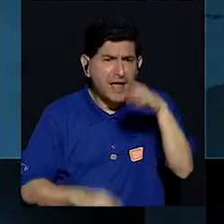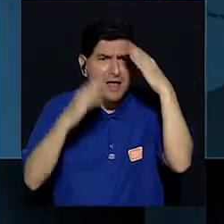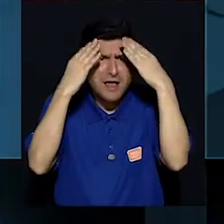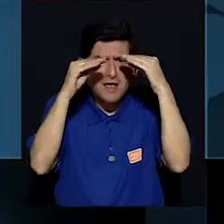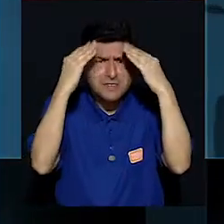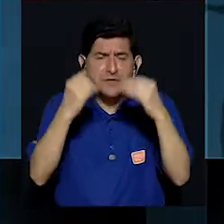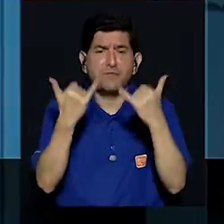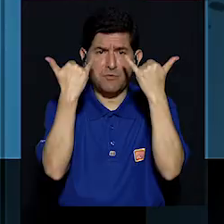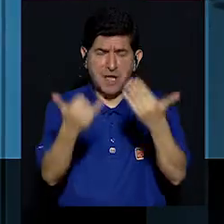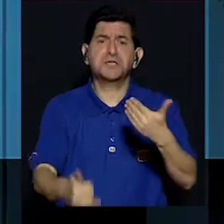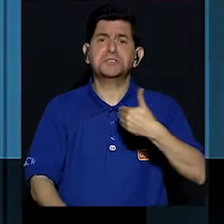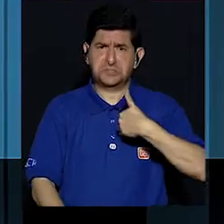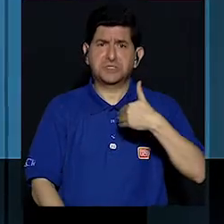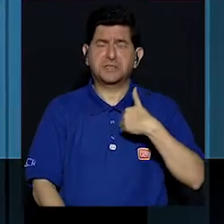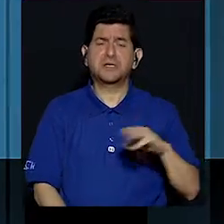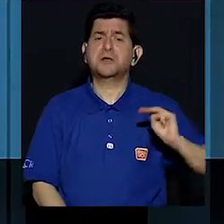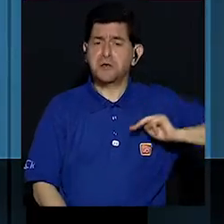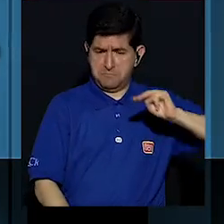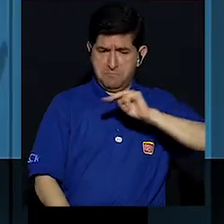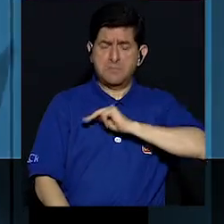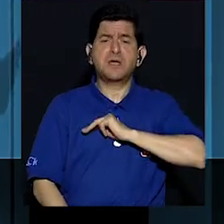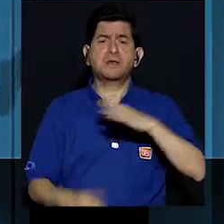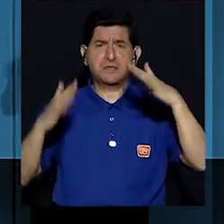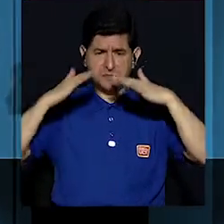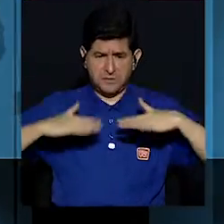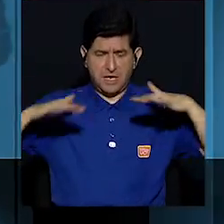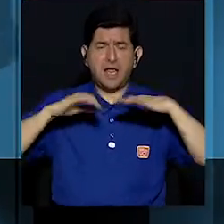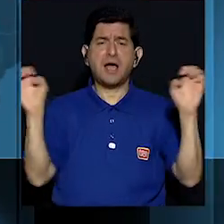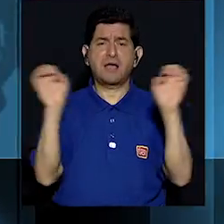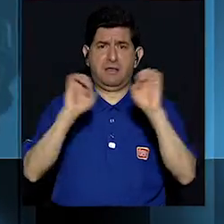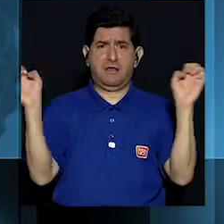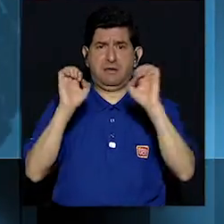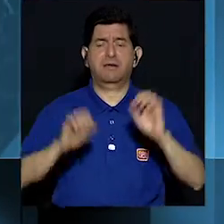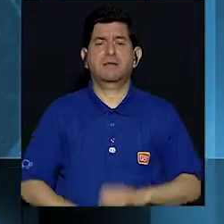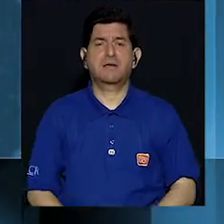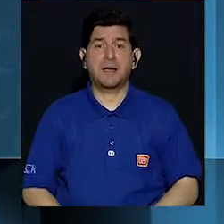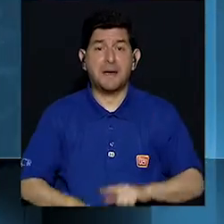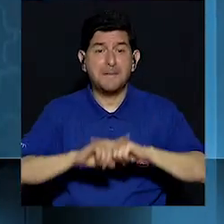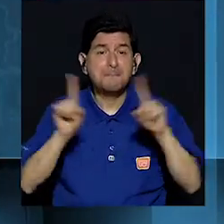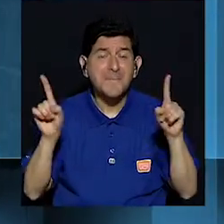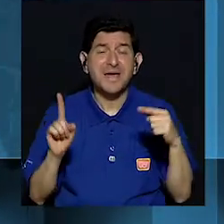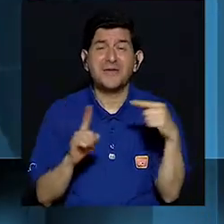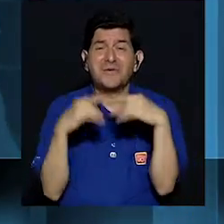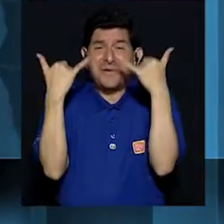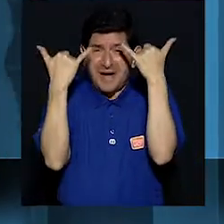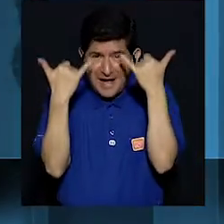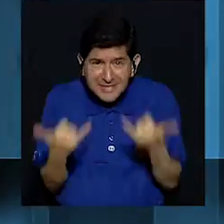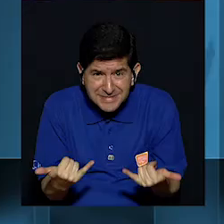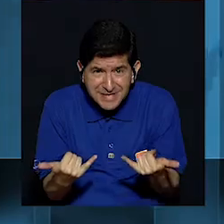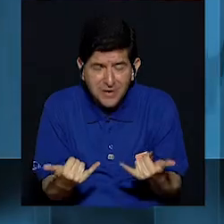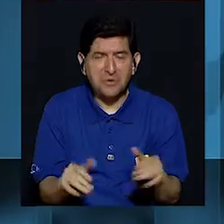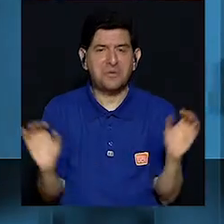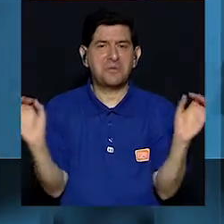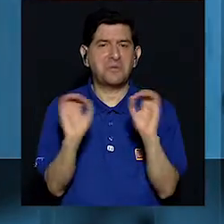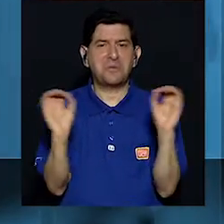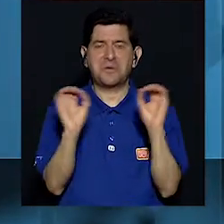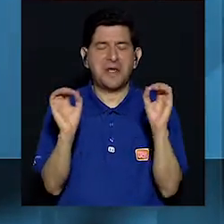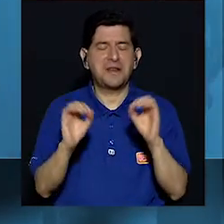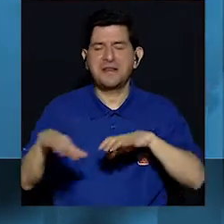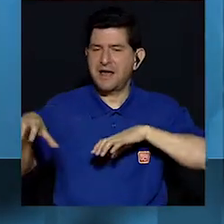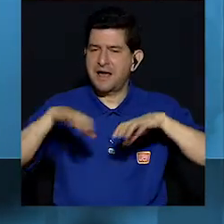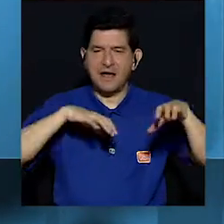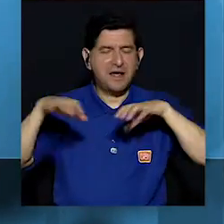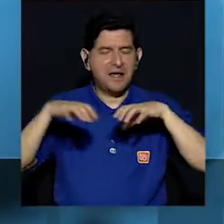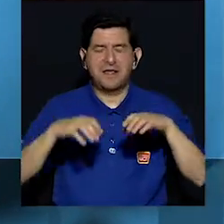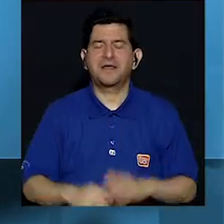ha llegado a manos del Ministerio de Ambiente y Energía sin que a la fecha se haya tomado ninguna